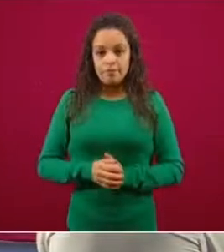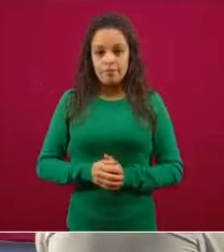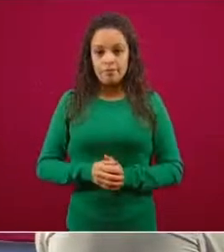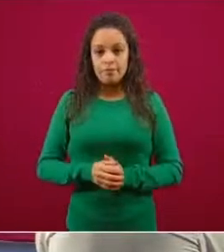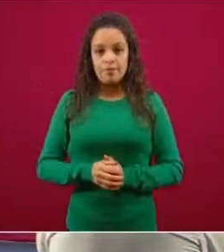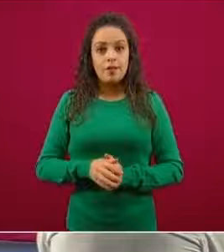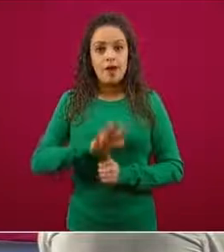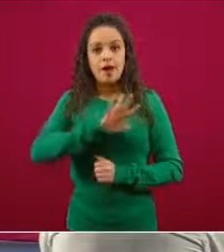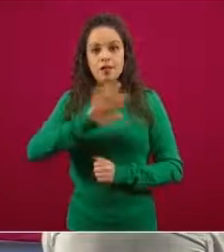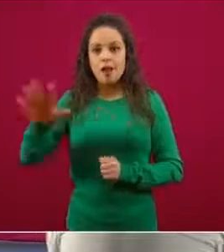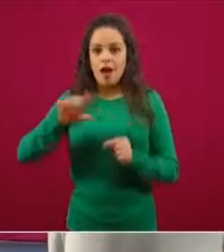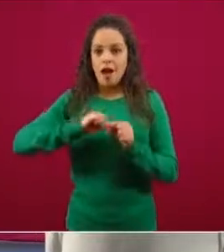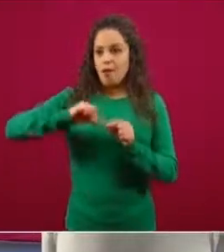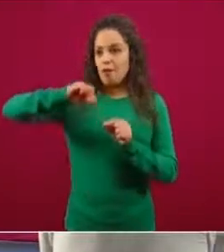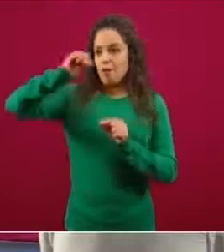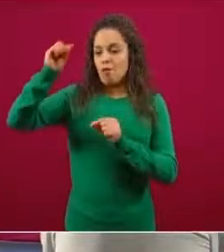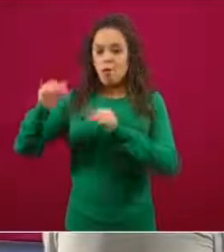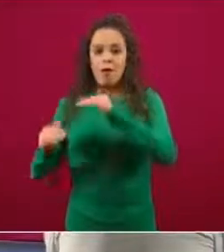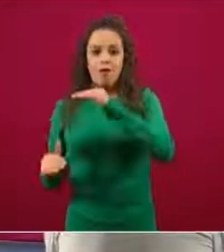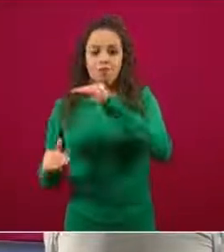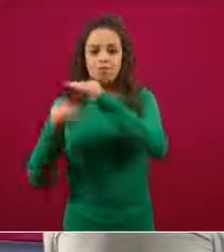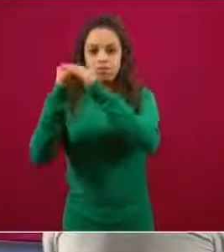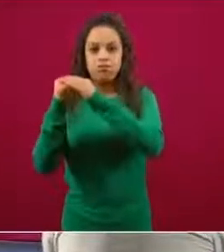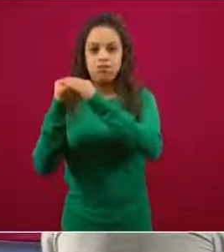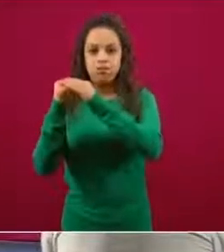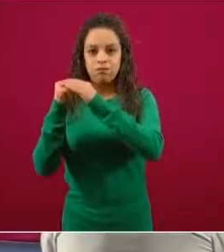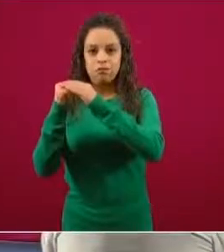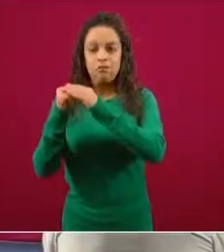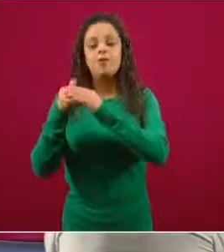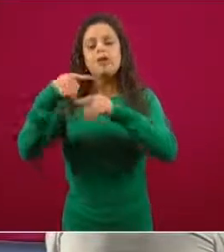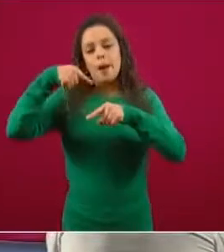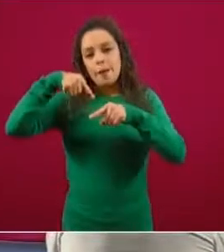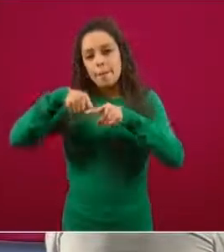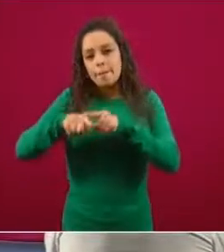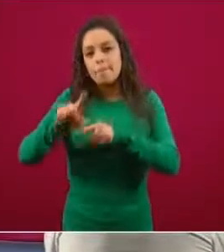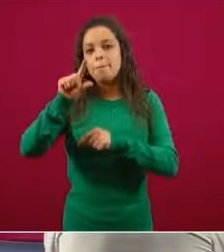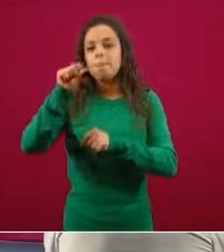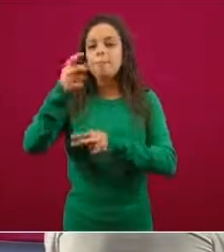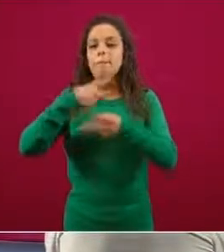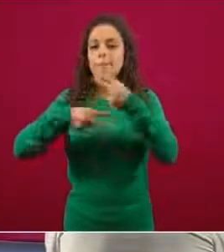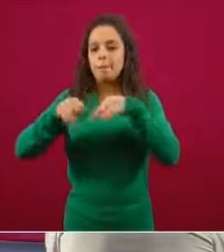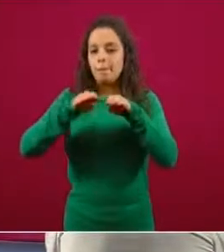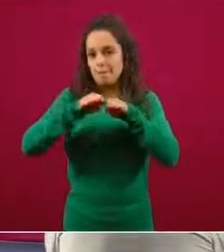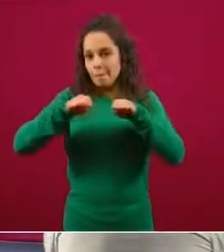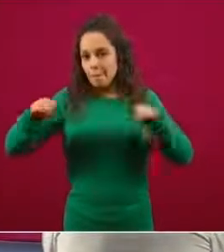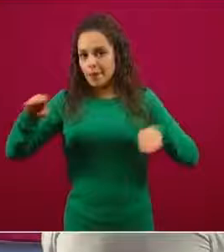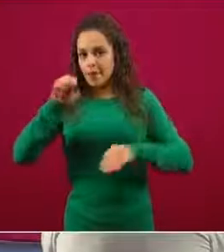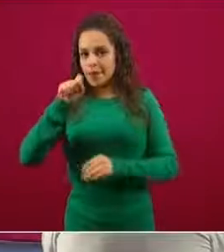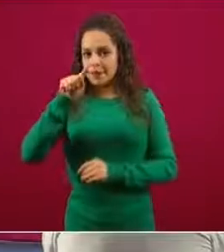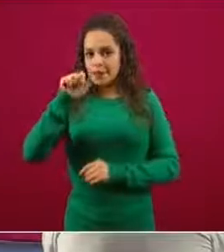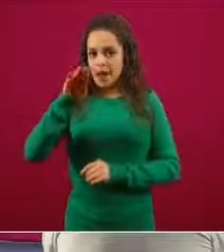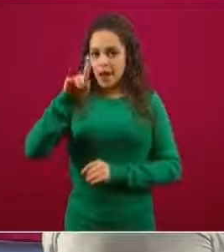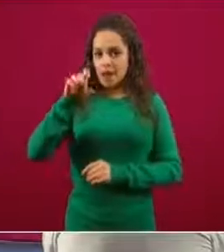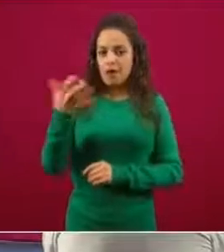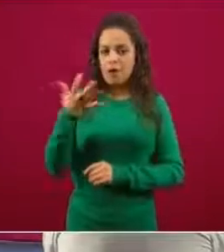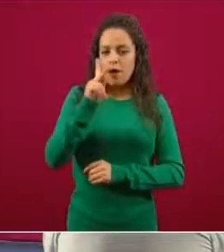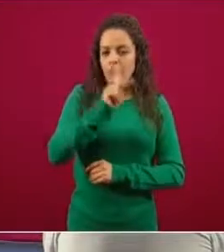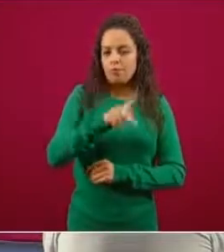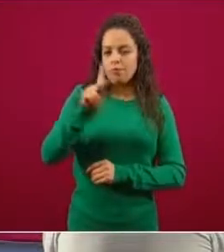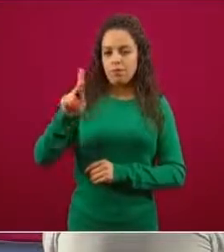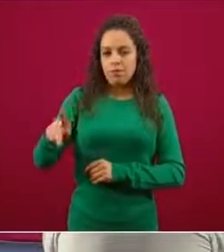pico y es posible que empiecen a notar una estabilización como la que relaté de Cancún y una posterior